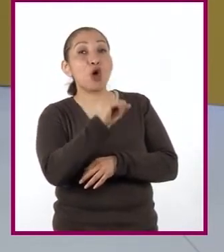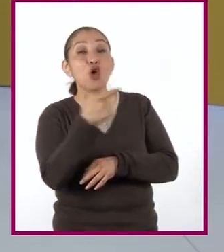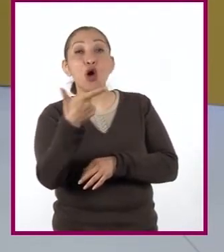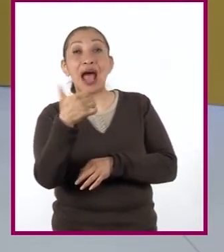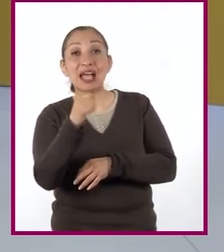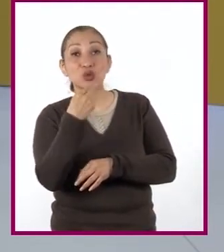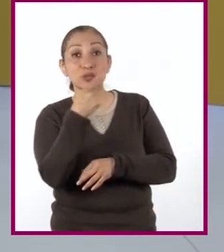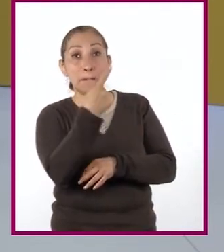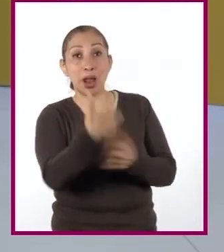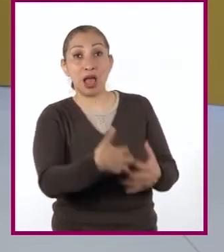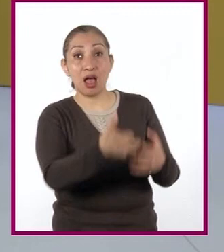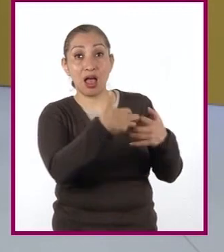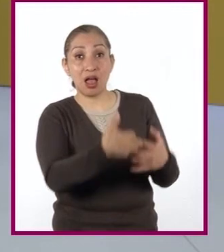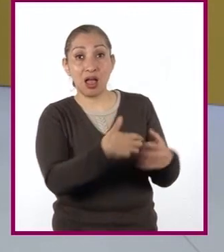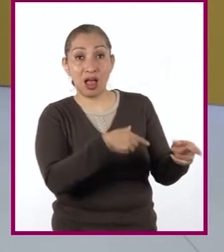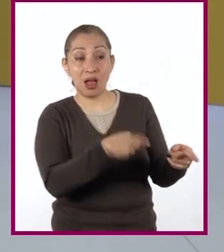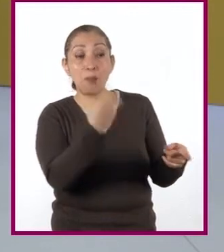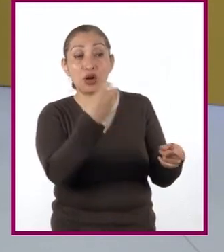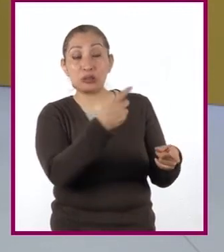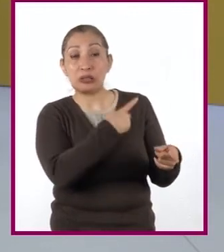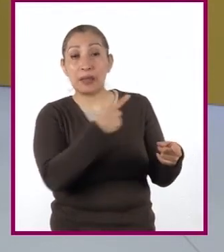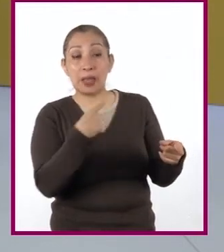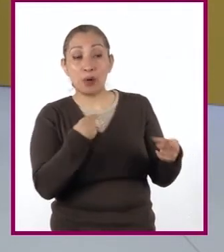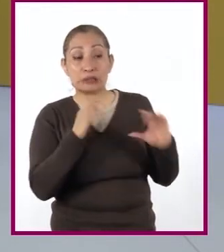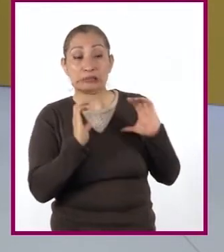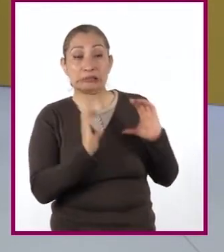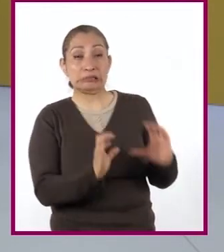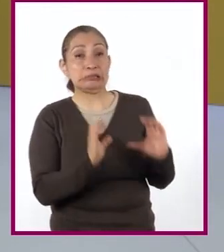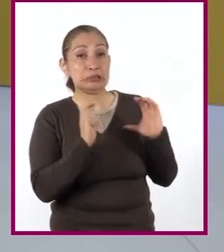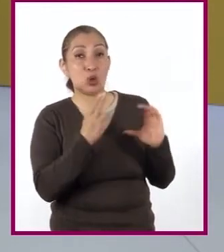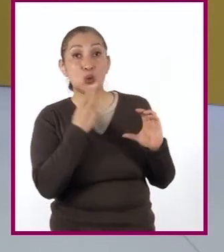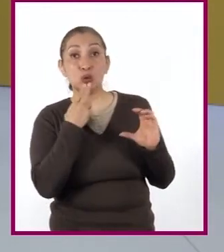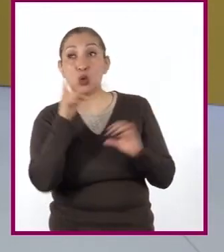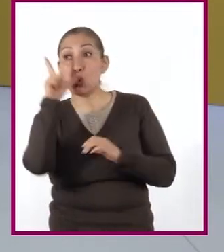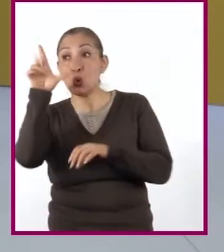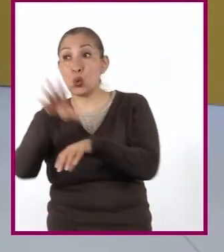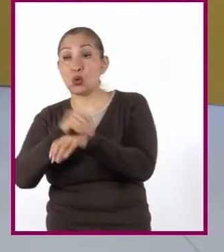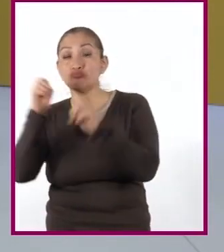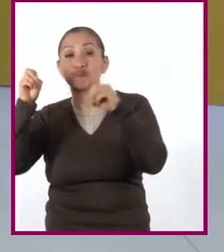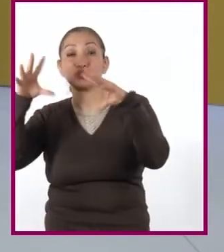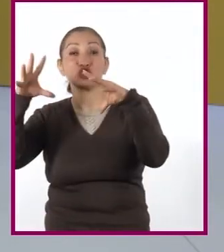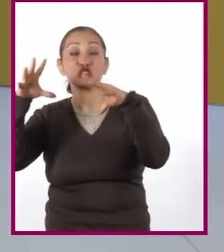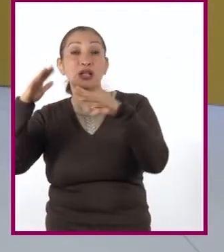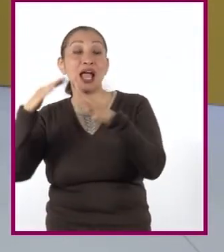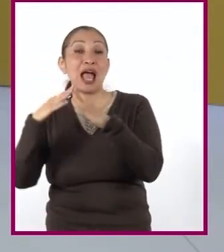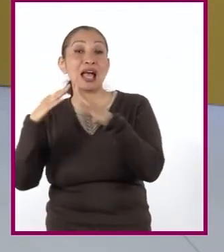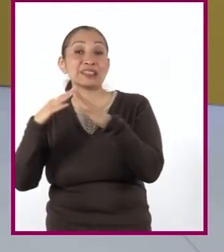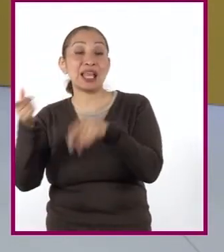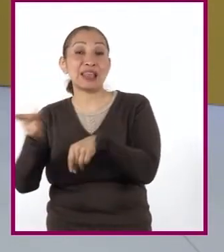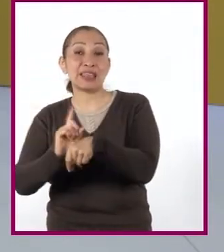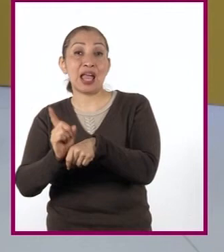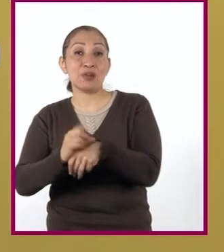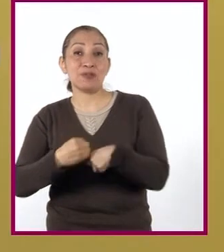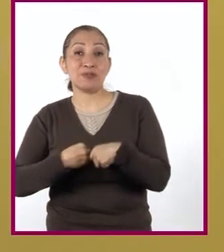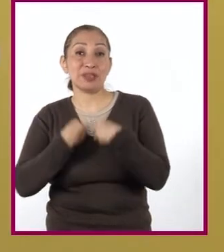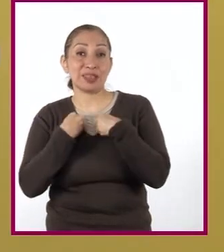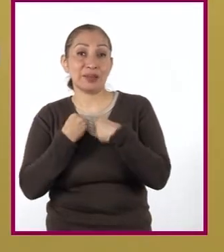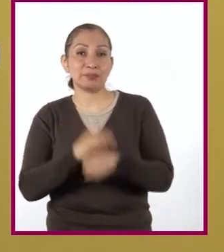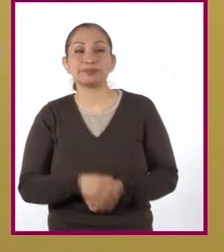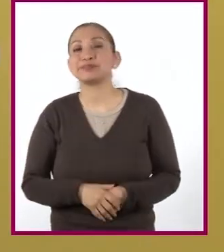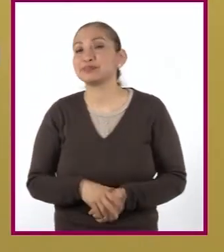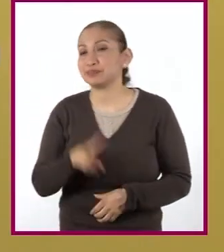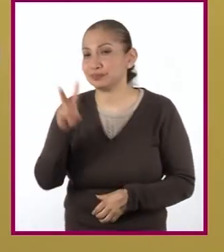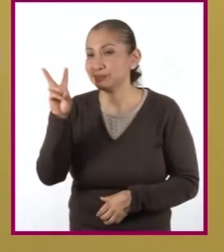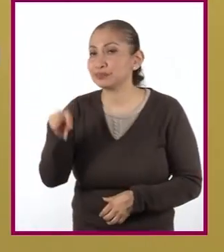gas. Es por eso que debemos ser cuidadosos en el uso de la electricidad en nuestras actividades diarias.